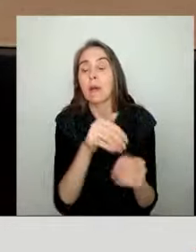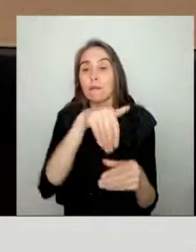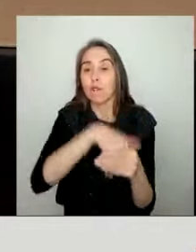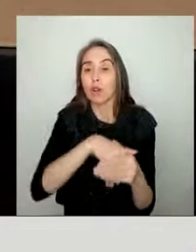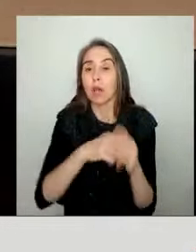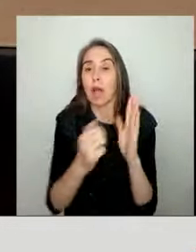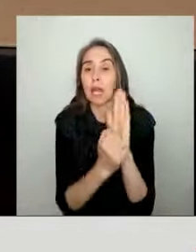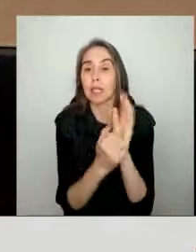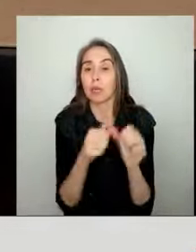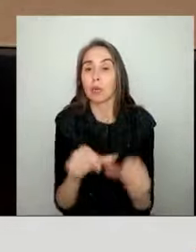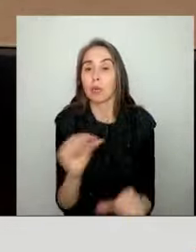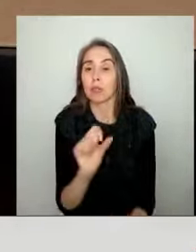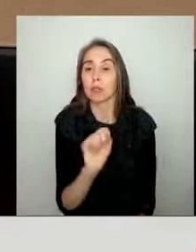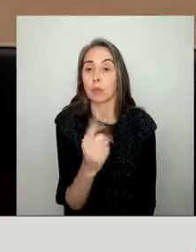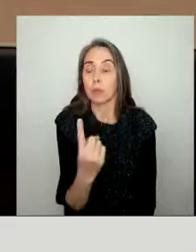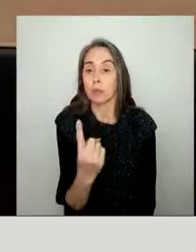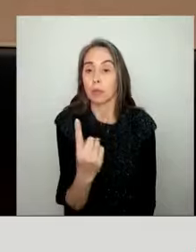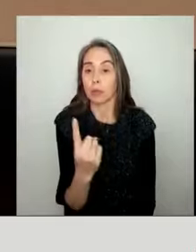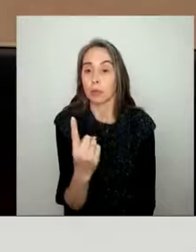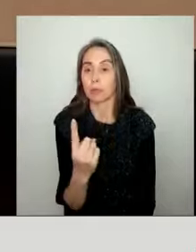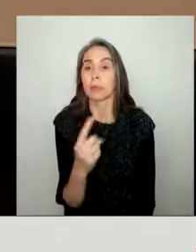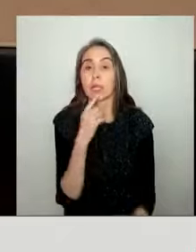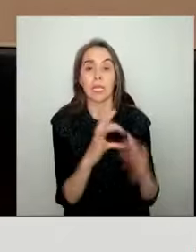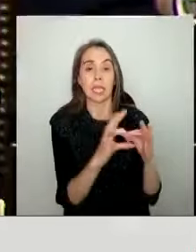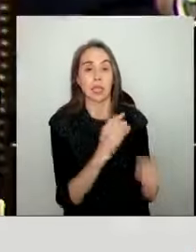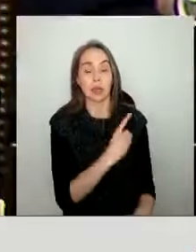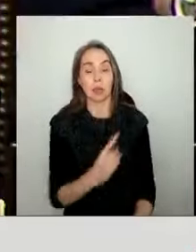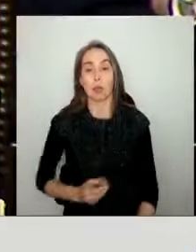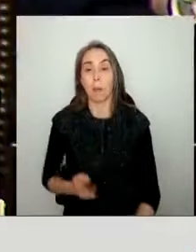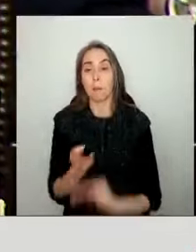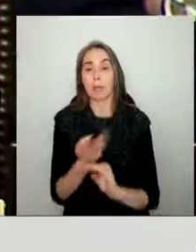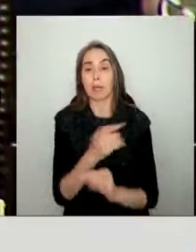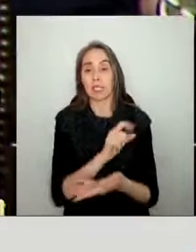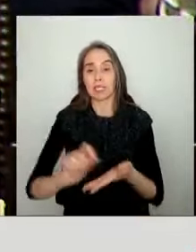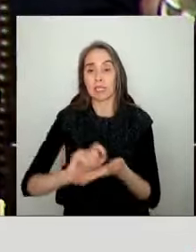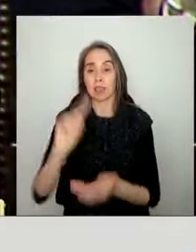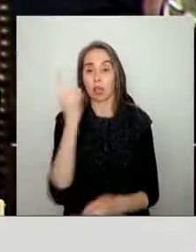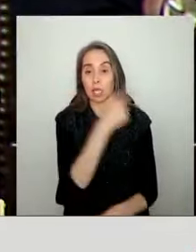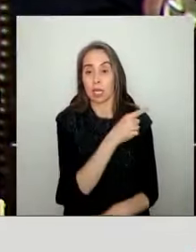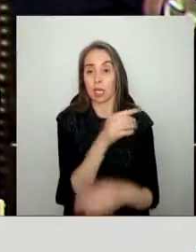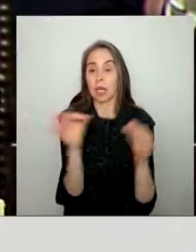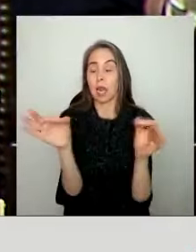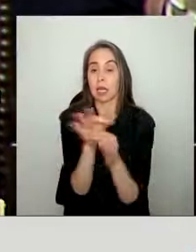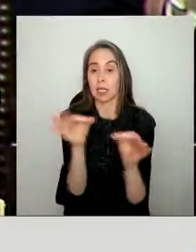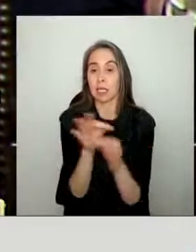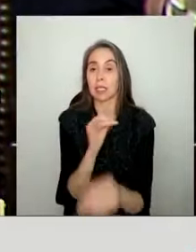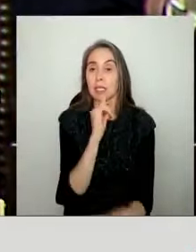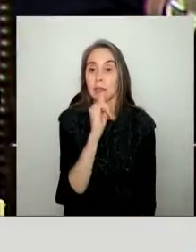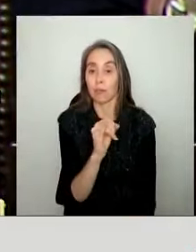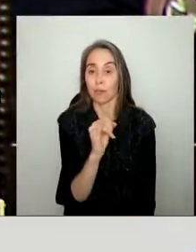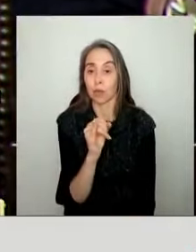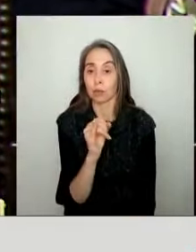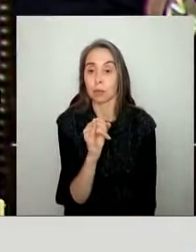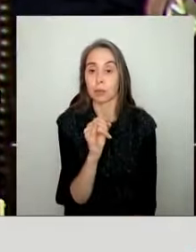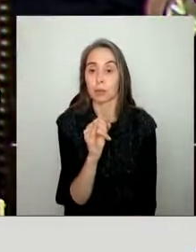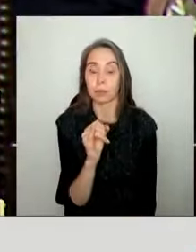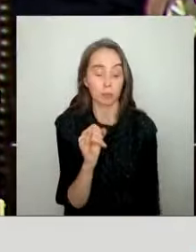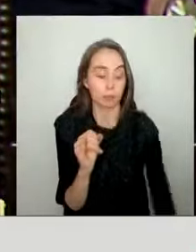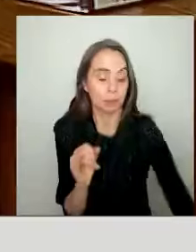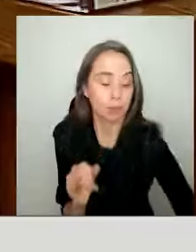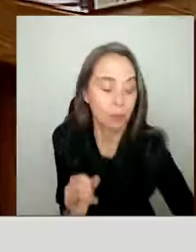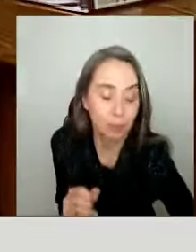Primero gracias diputado le voy a pedir al secretario general que pueda dar cuenta de El de si está detectado